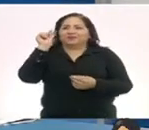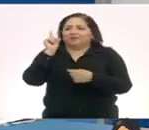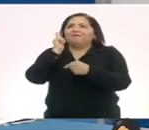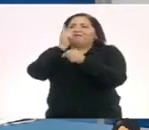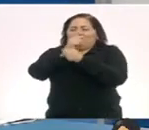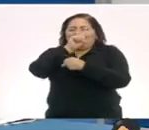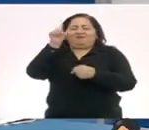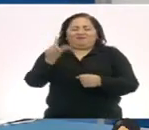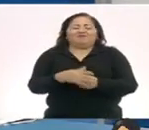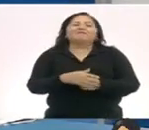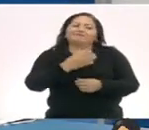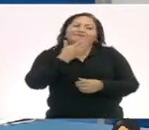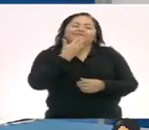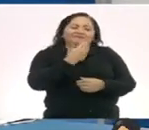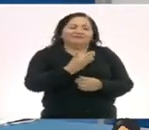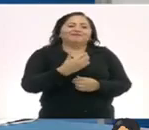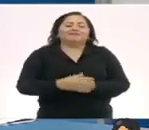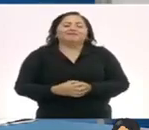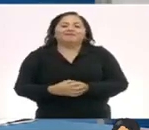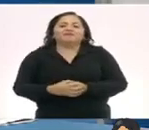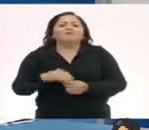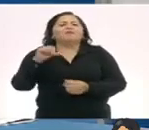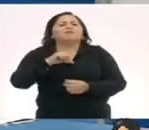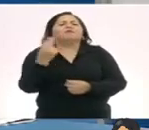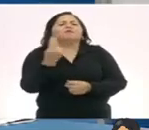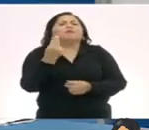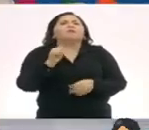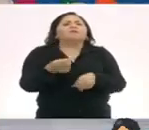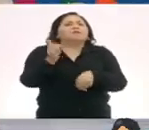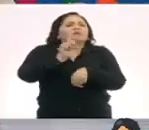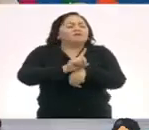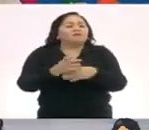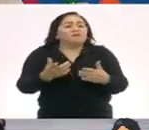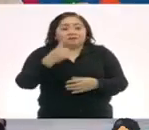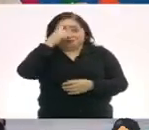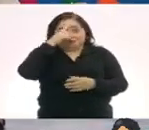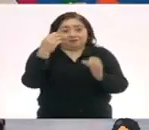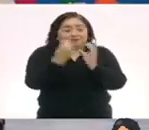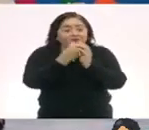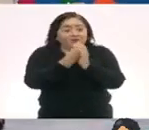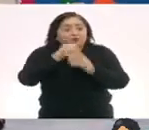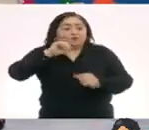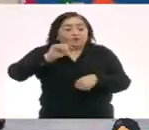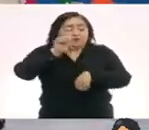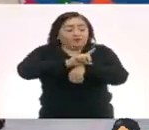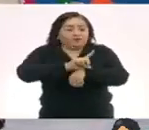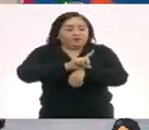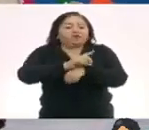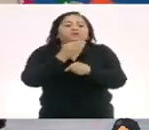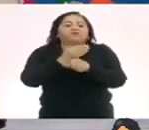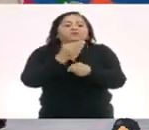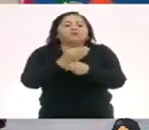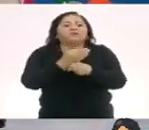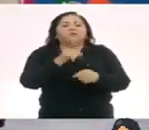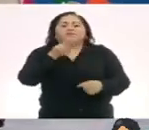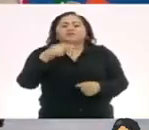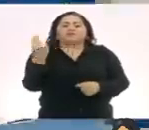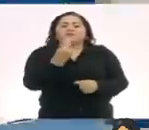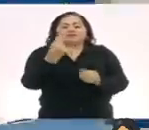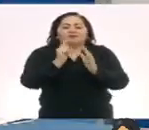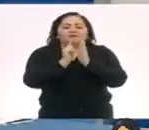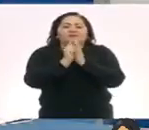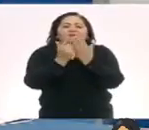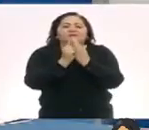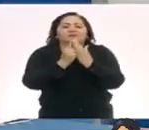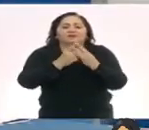cuenta. Muy bien. ¿Qué pues, vamos a necesitar para el día de hoy? Para nuestra clase del día de hoy, vamos a necesitar nuestro libro de